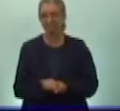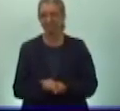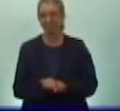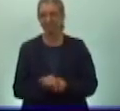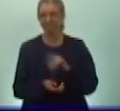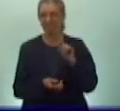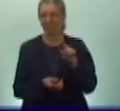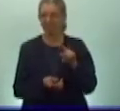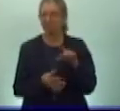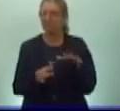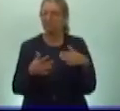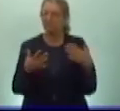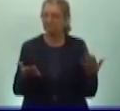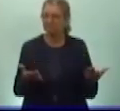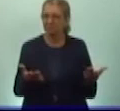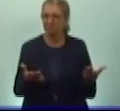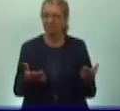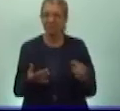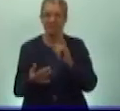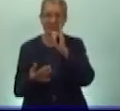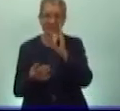les planteamos que